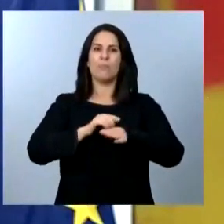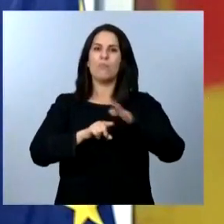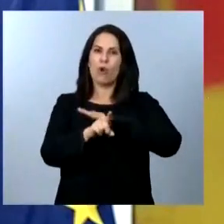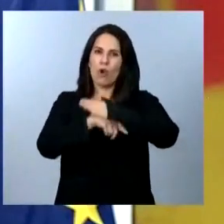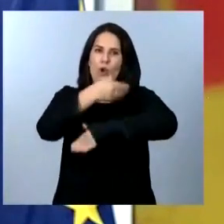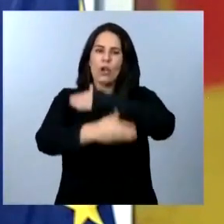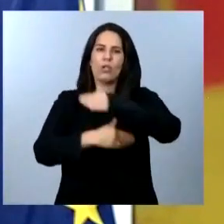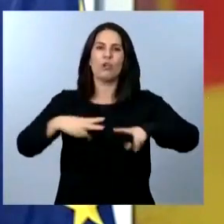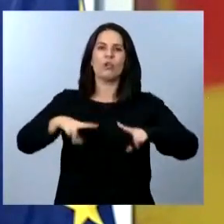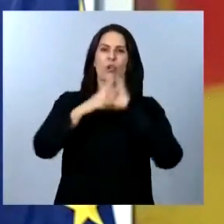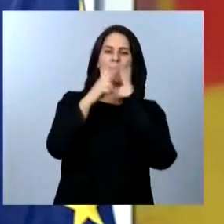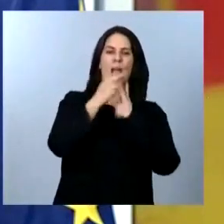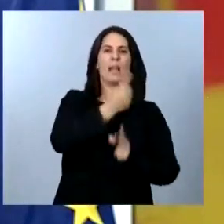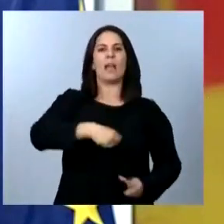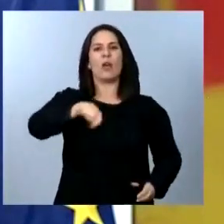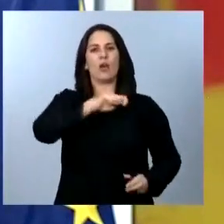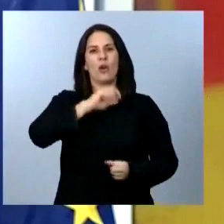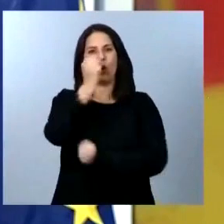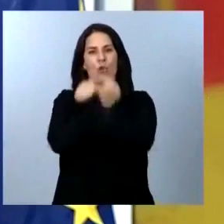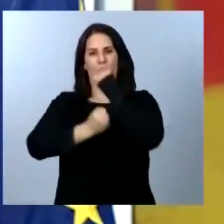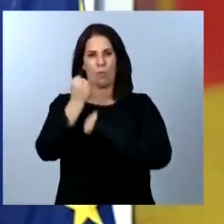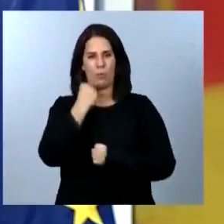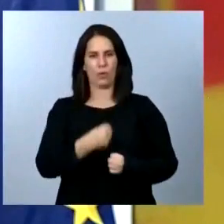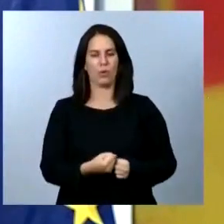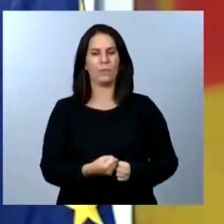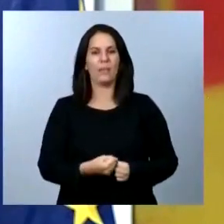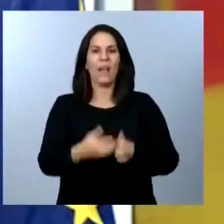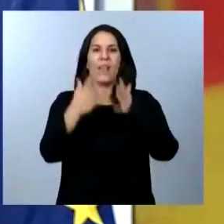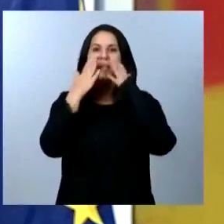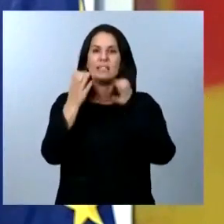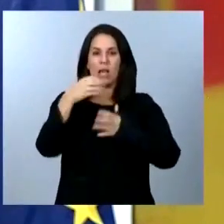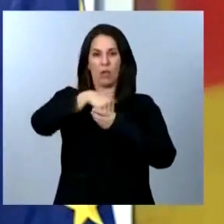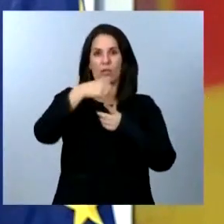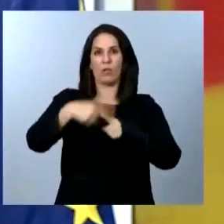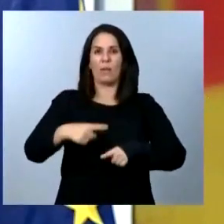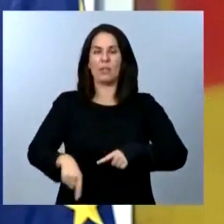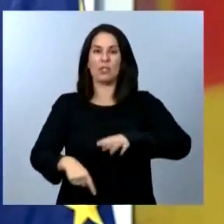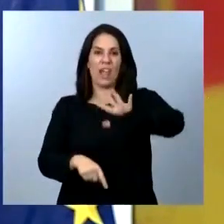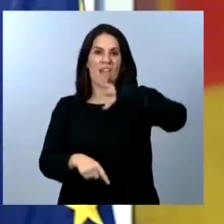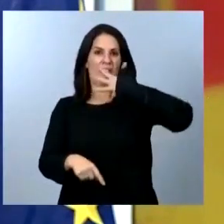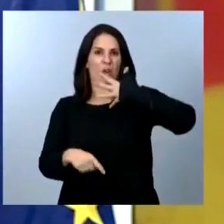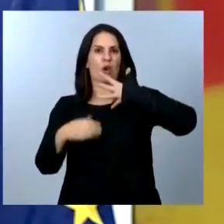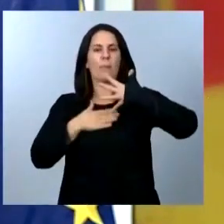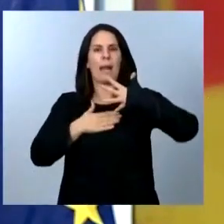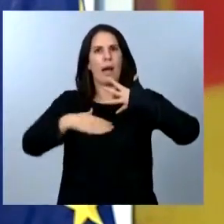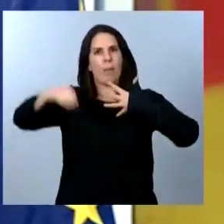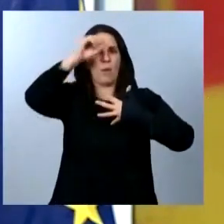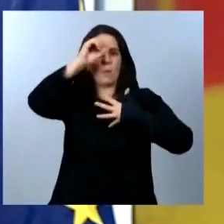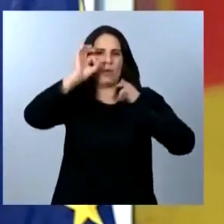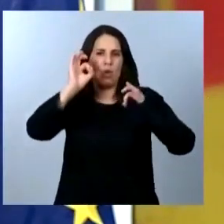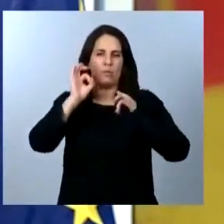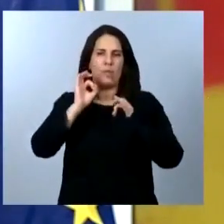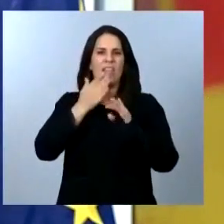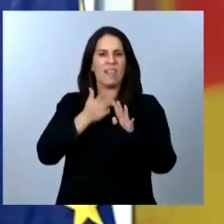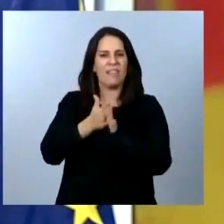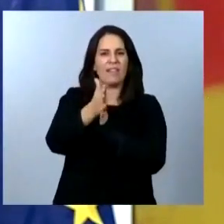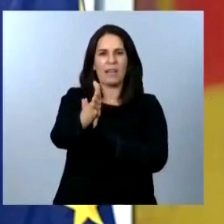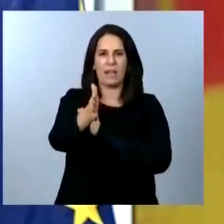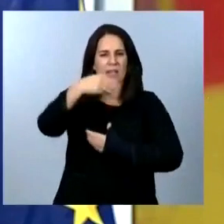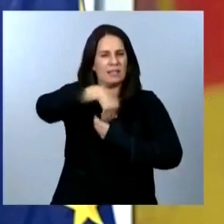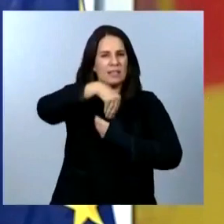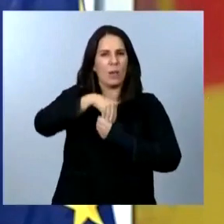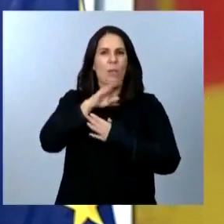España. Quisiera destacar 5 de esos elementos que, a mi juicio, definen el espíritu de esta propuesta de presupuestos del Gobierno de